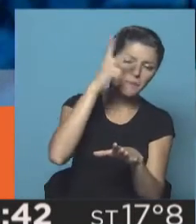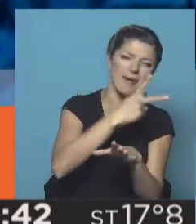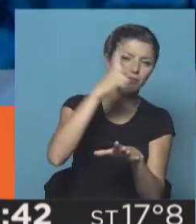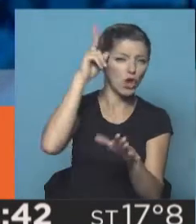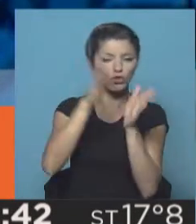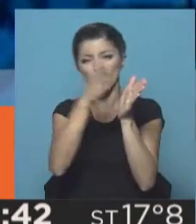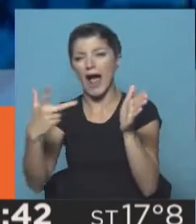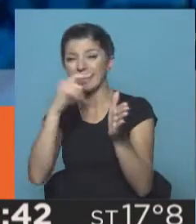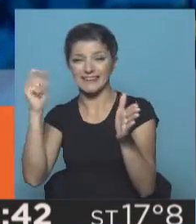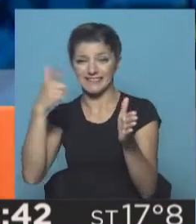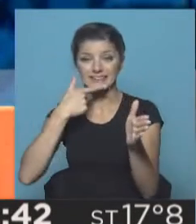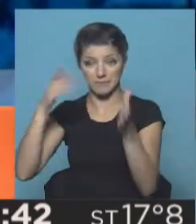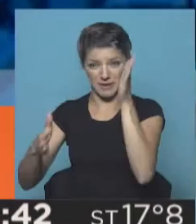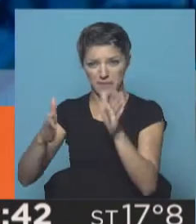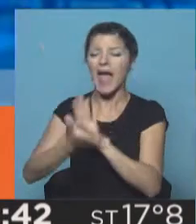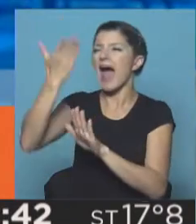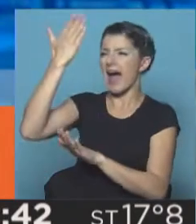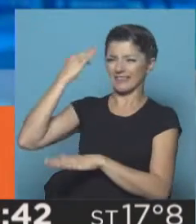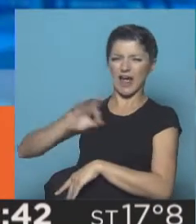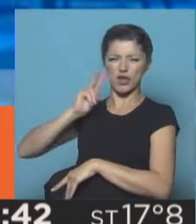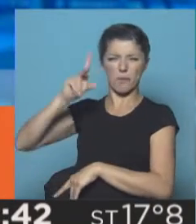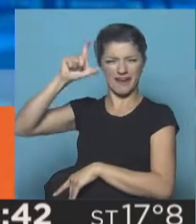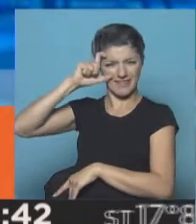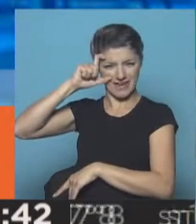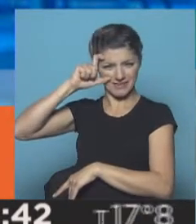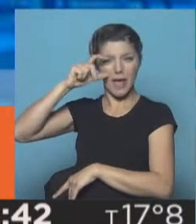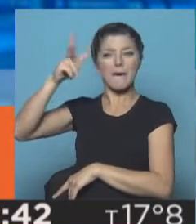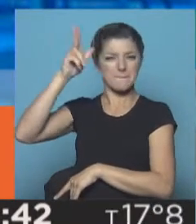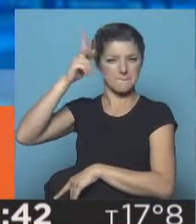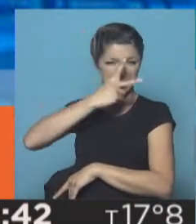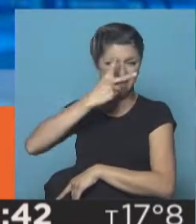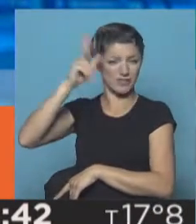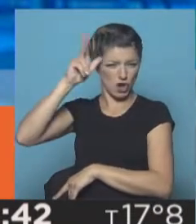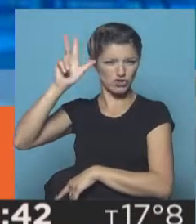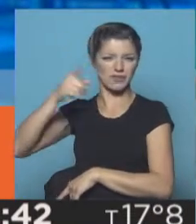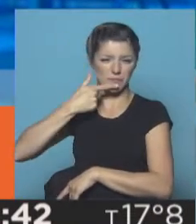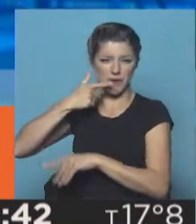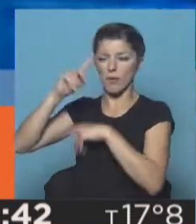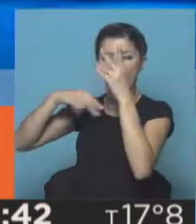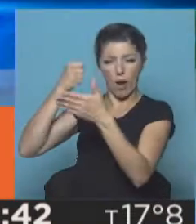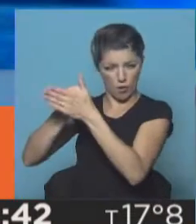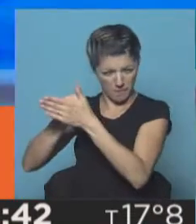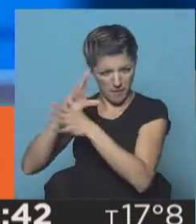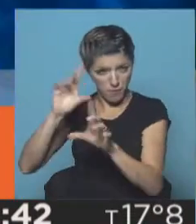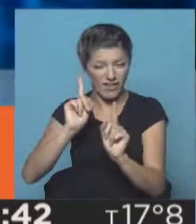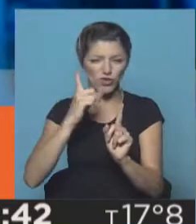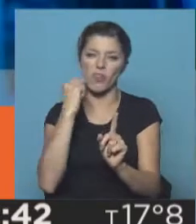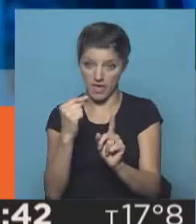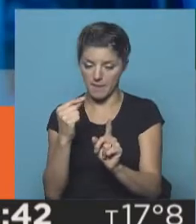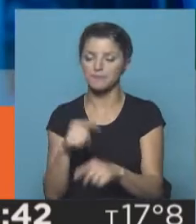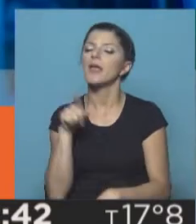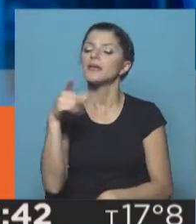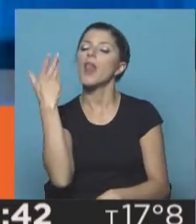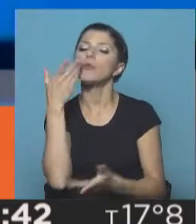30 de septiembre fue el intento de golpe en el 2010. Y él ahí ensayó, digamos, algunos elementos de autocrítica importantes, ¿no es cierto? Por